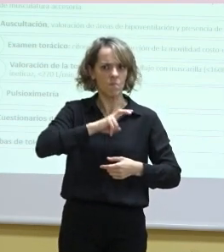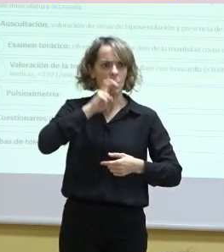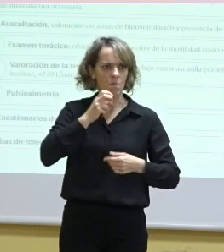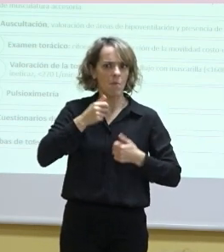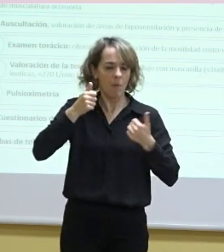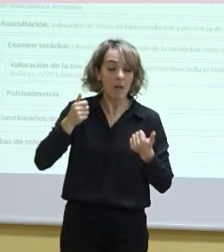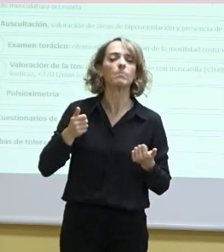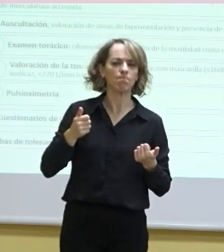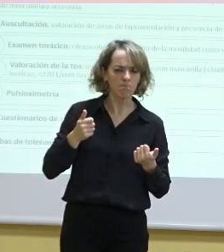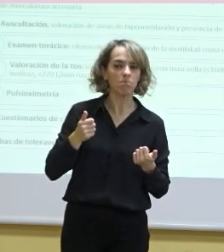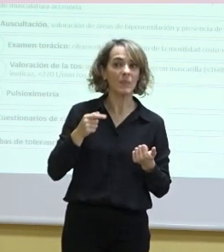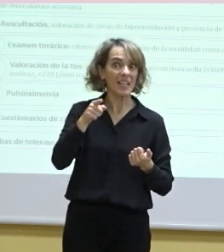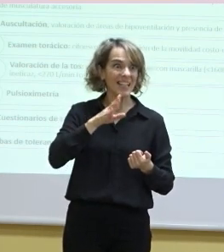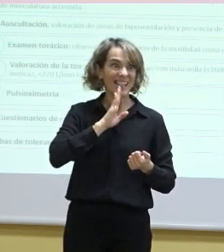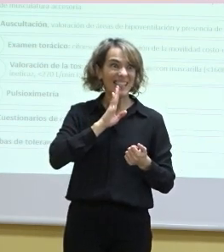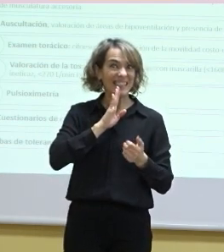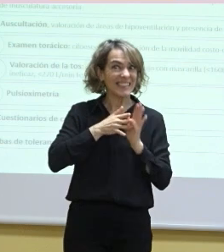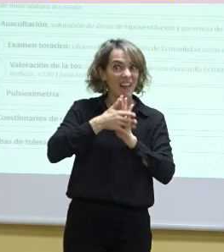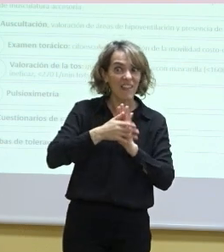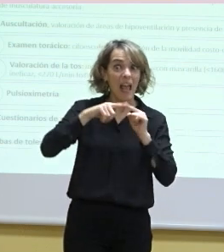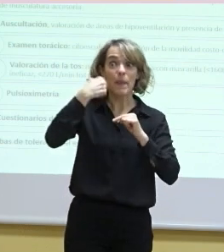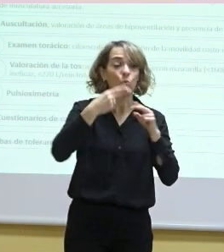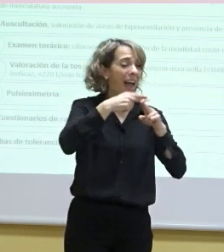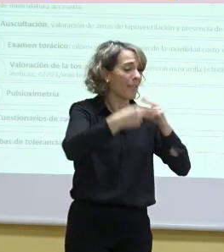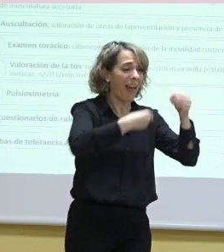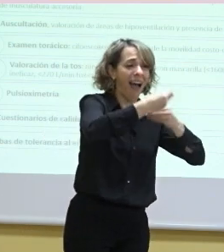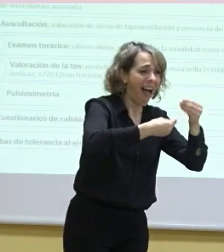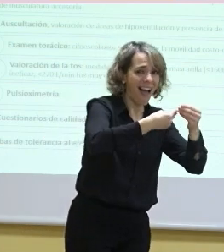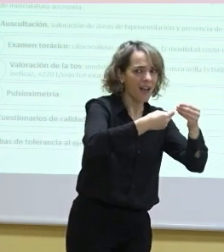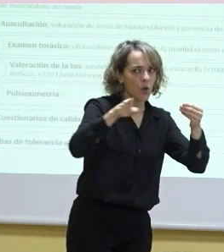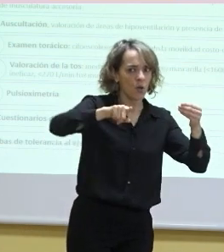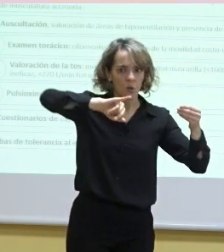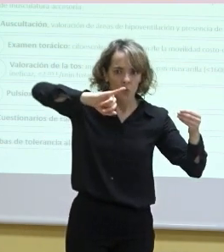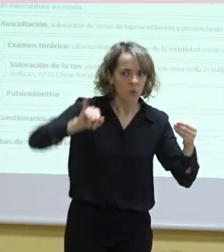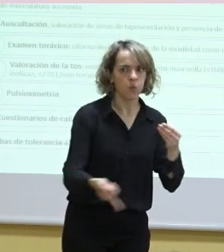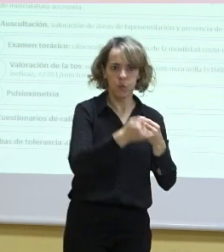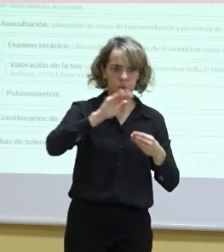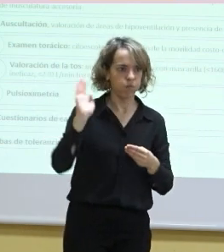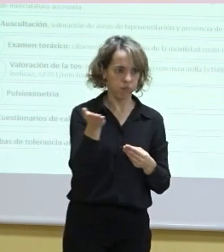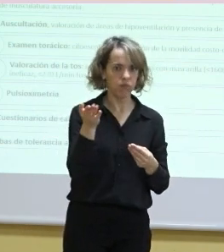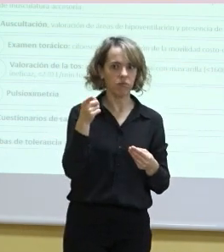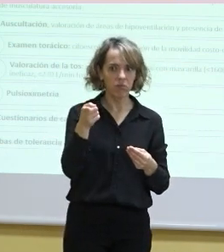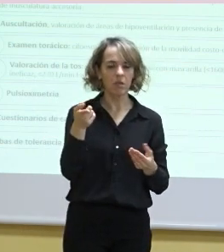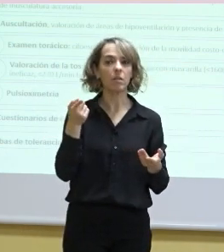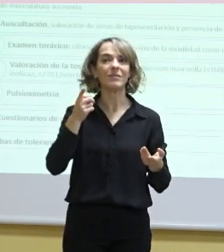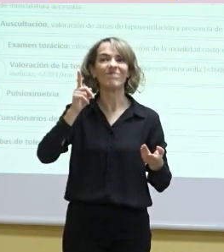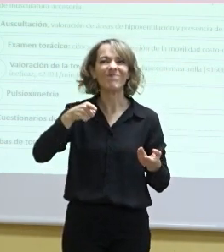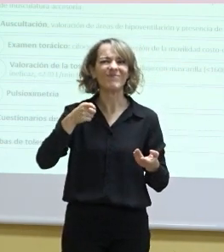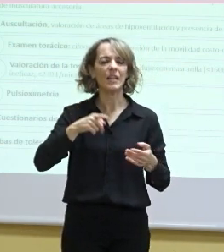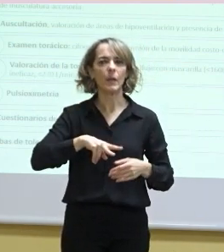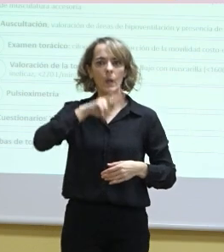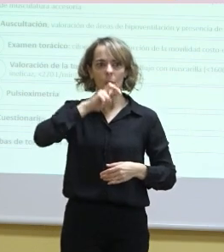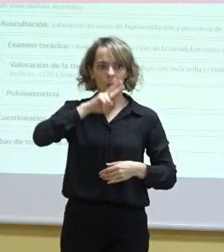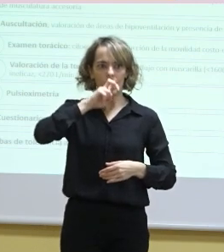minuto. Eso es muy fatigoso para luego realizar cualquier actividad de la vida diaria. Tiene un volumen corriente muy pequeño, una